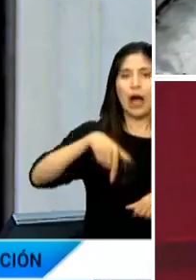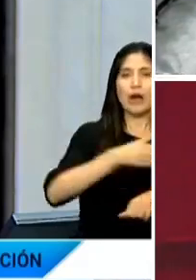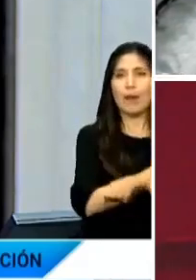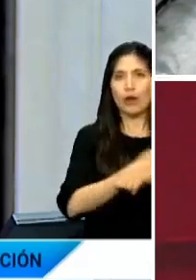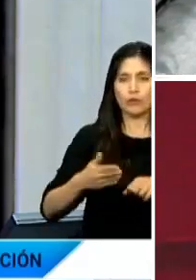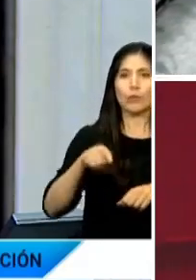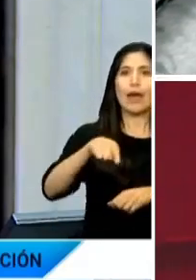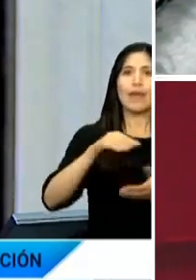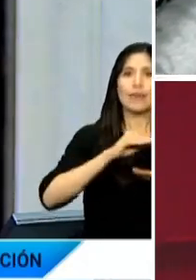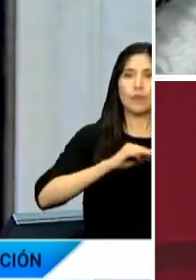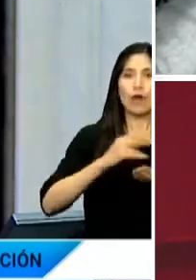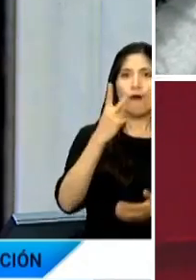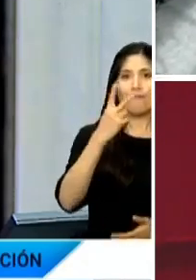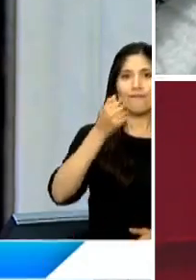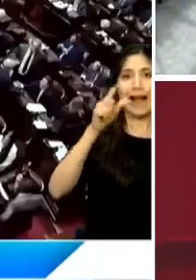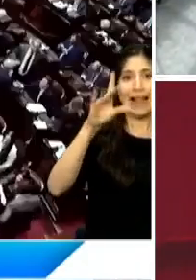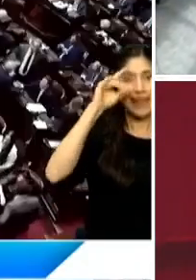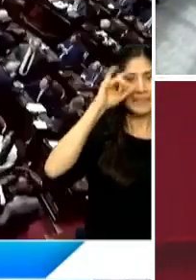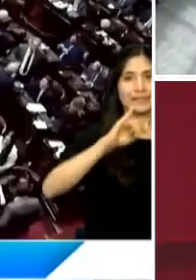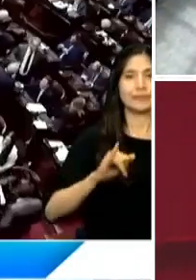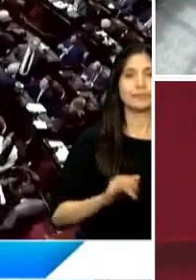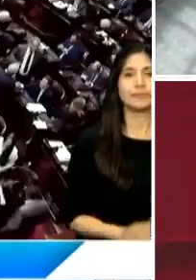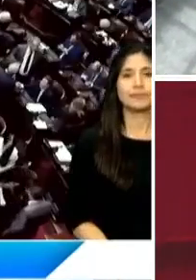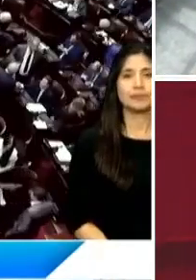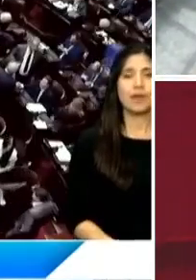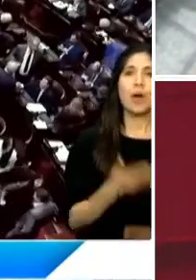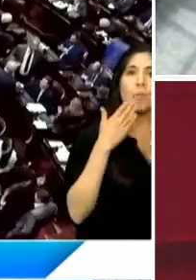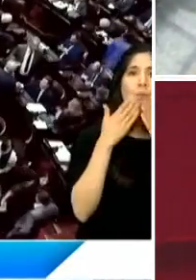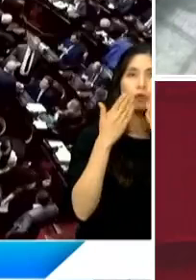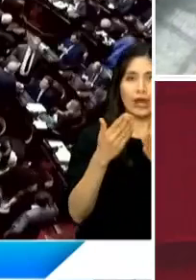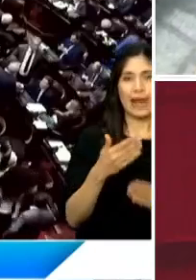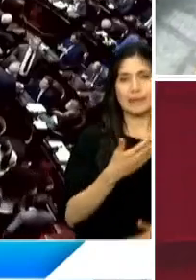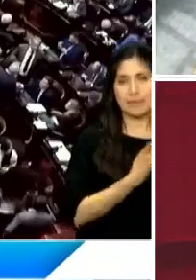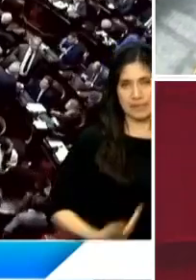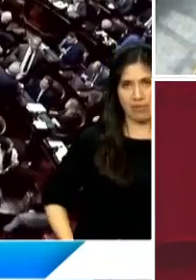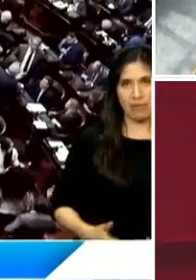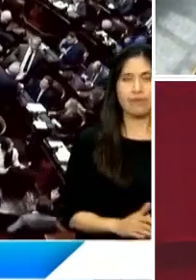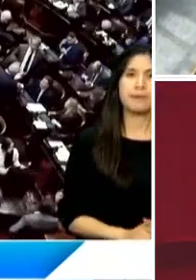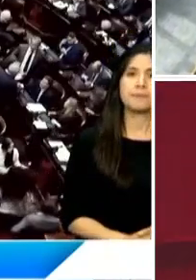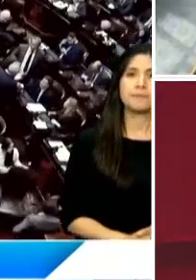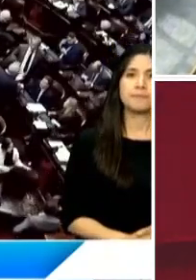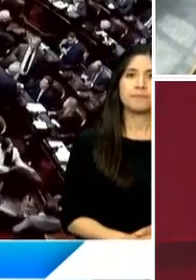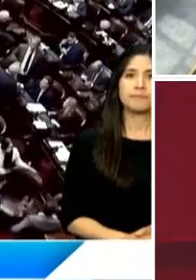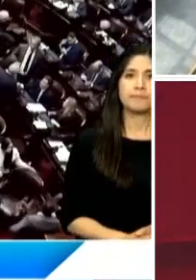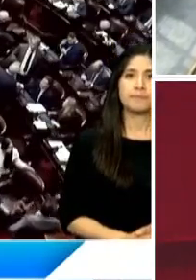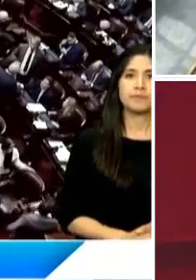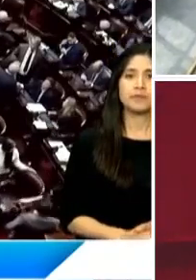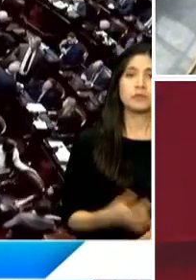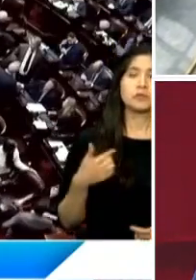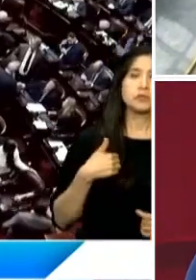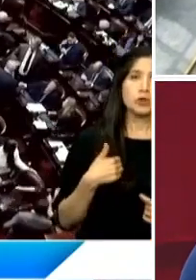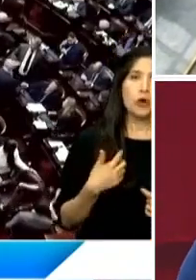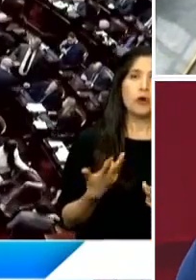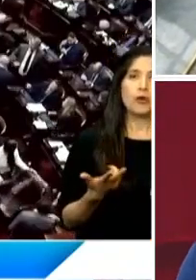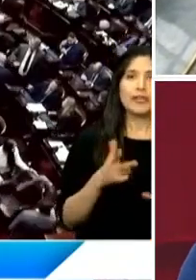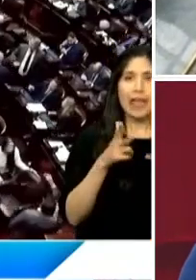llegar. Vos sabés que anoche... La noticia, digo, si nos están viendo, y seguramente nos están viendo un montón de jubilados, con